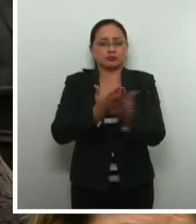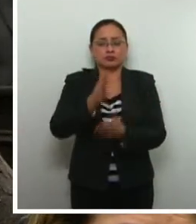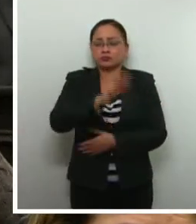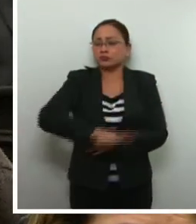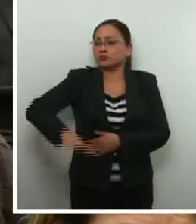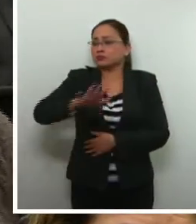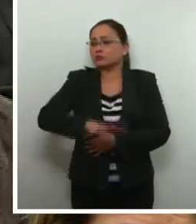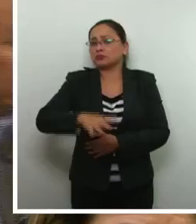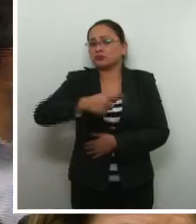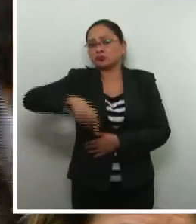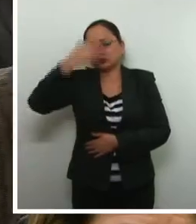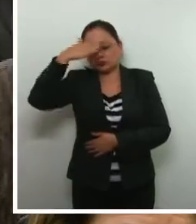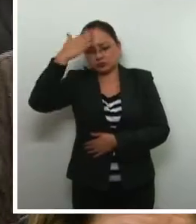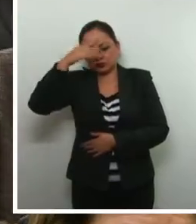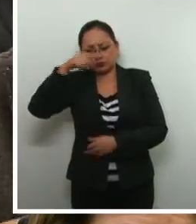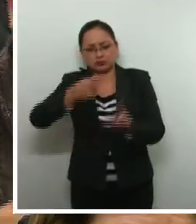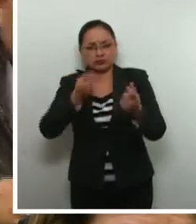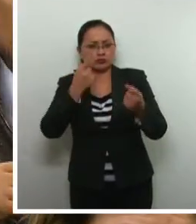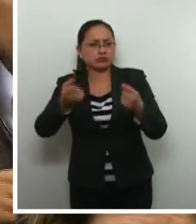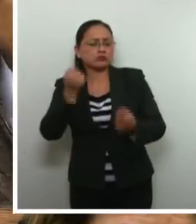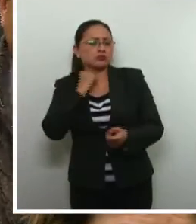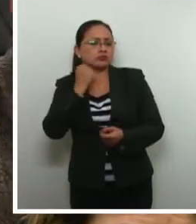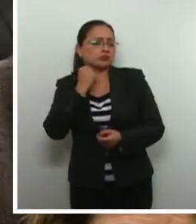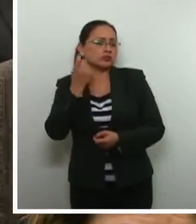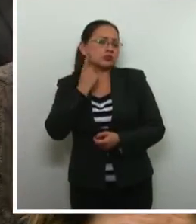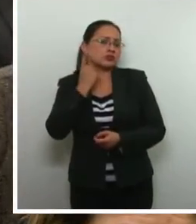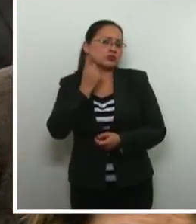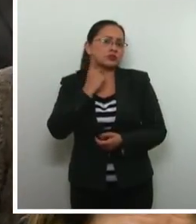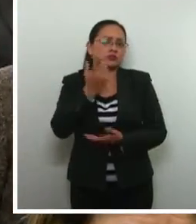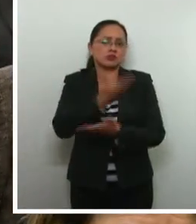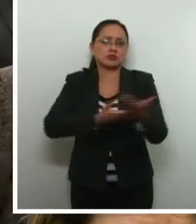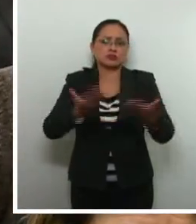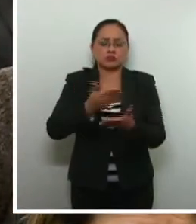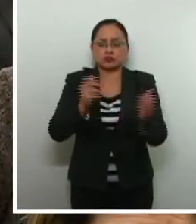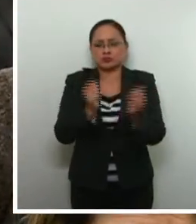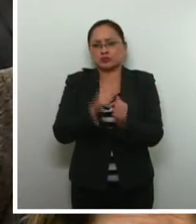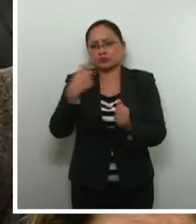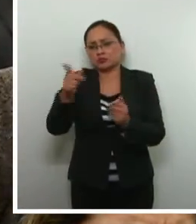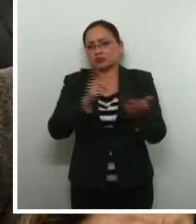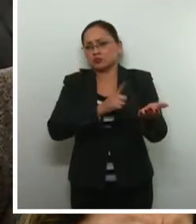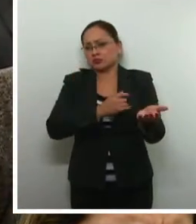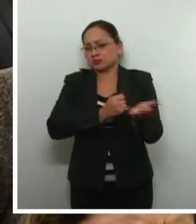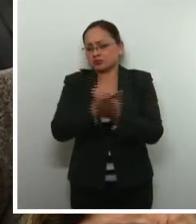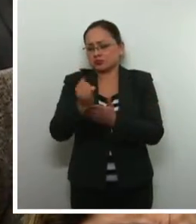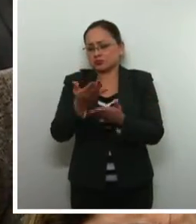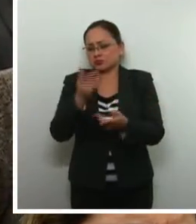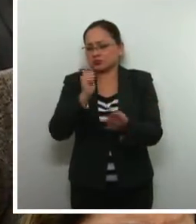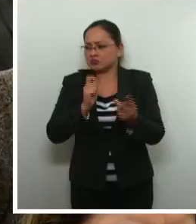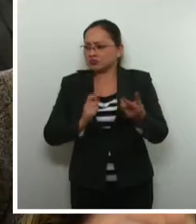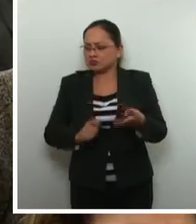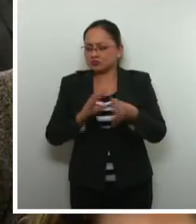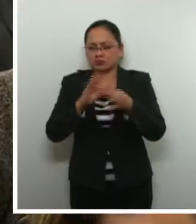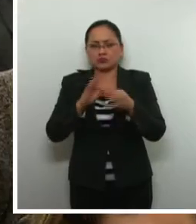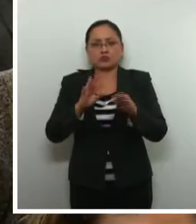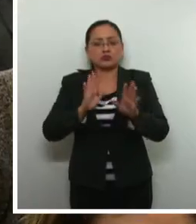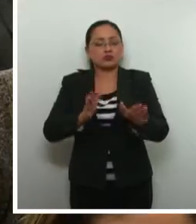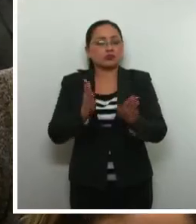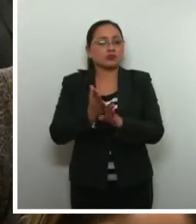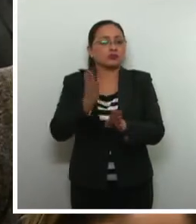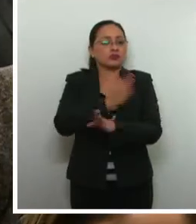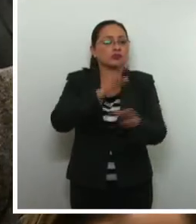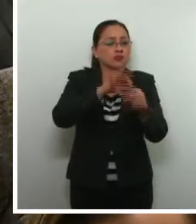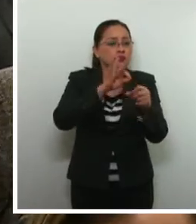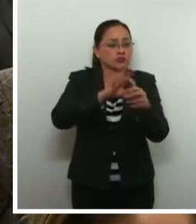aquí algunos señores diputados con todo derecho dan su interpretación, ya se había votado